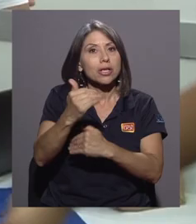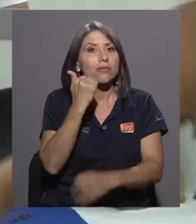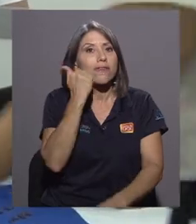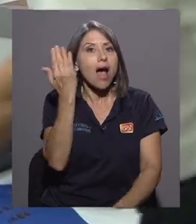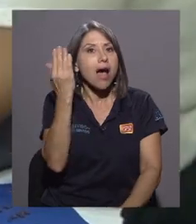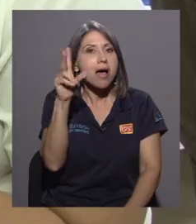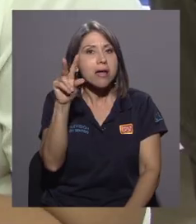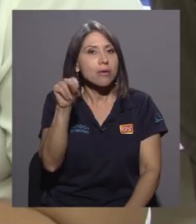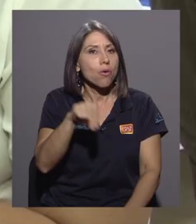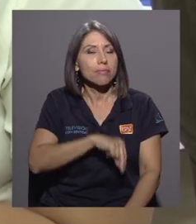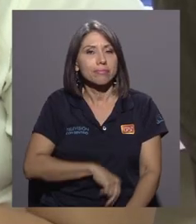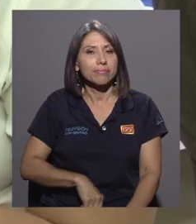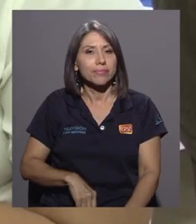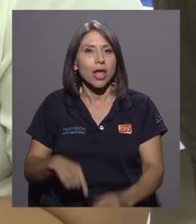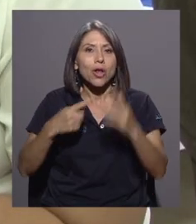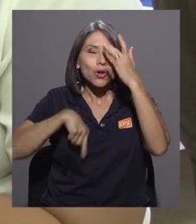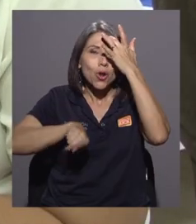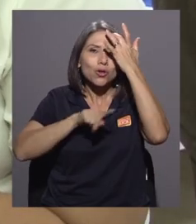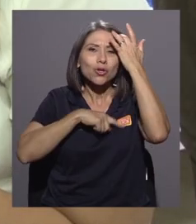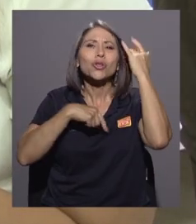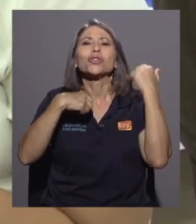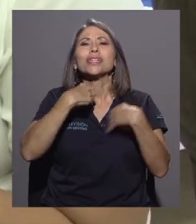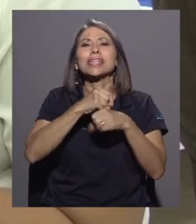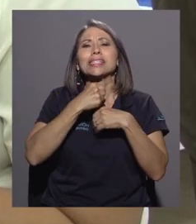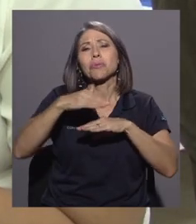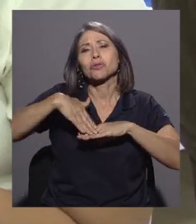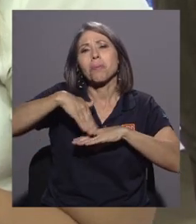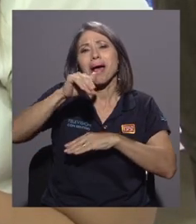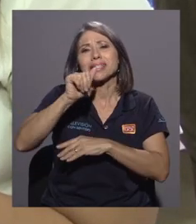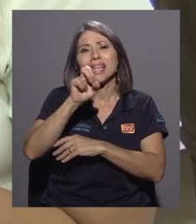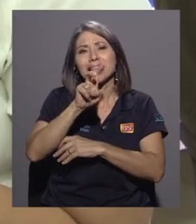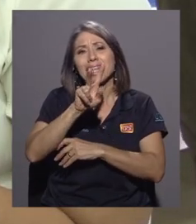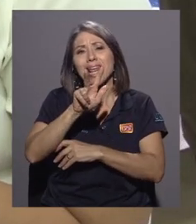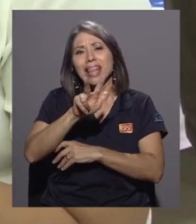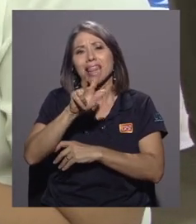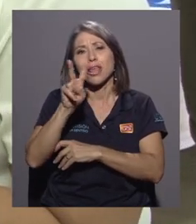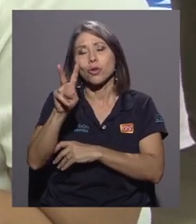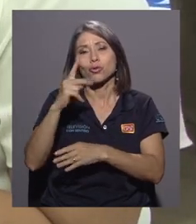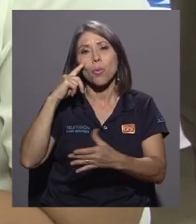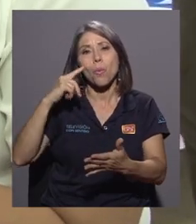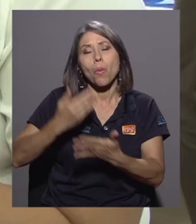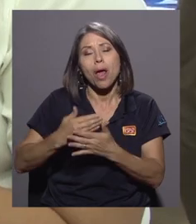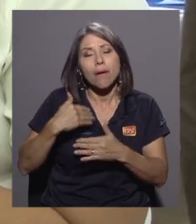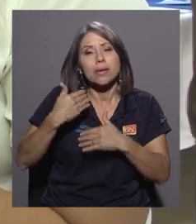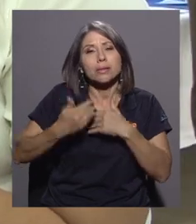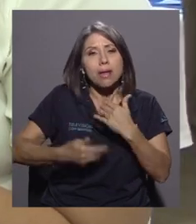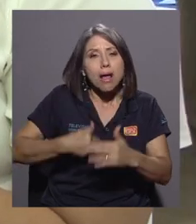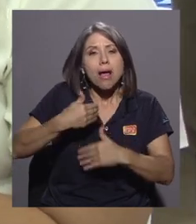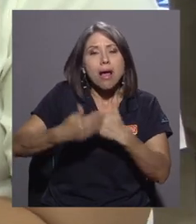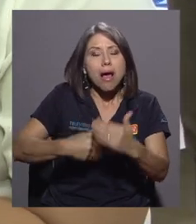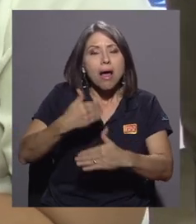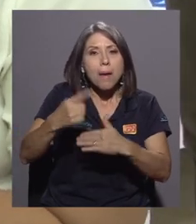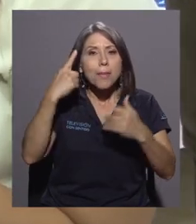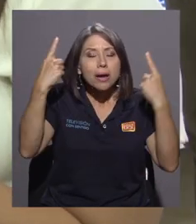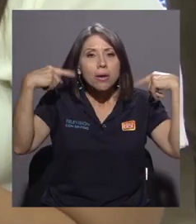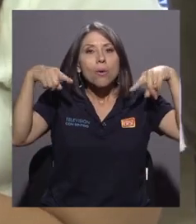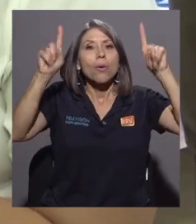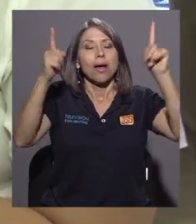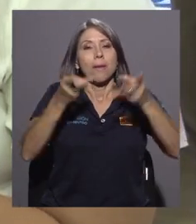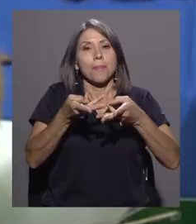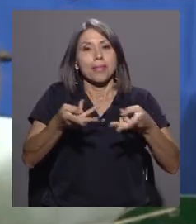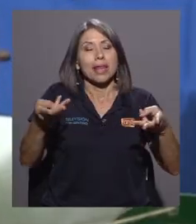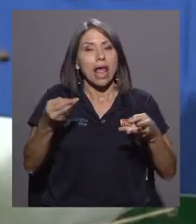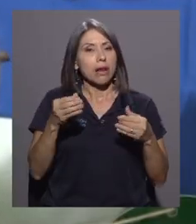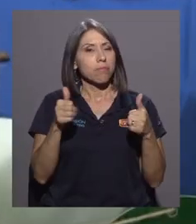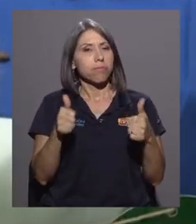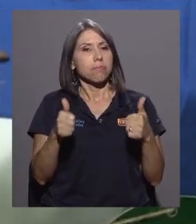fácil. Hicimos más de 32 pruebas aproximadamente para llegar a lo que sería el material ideal